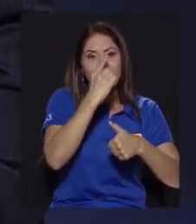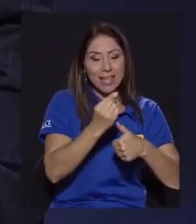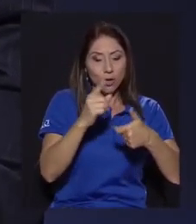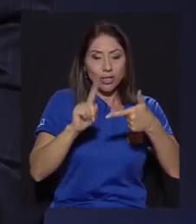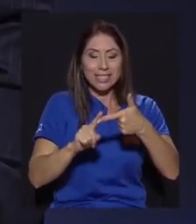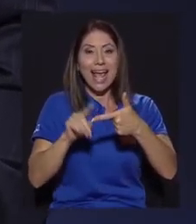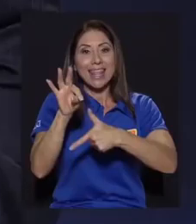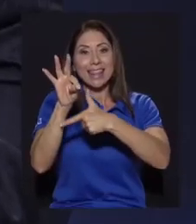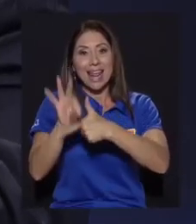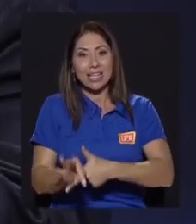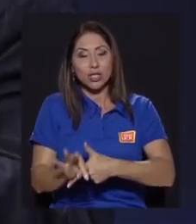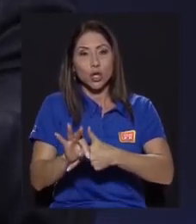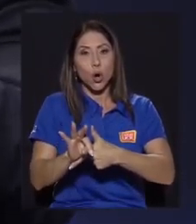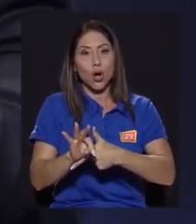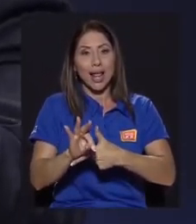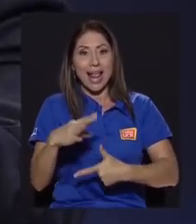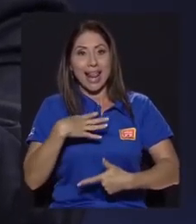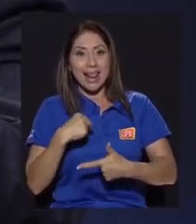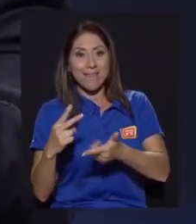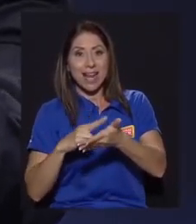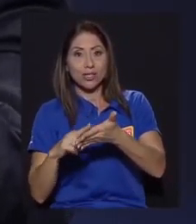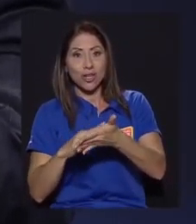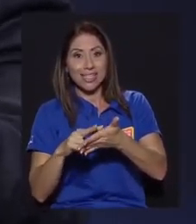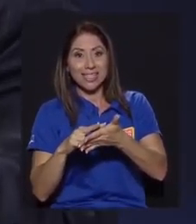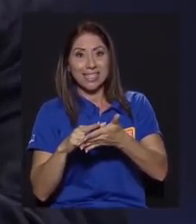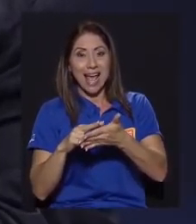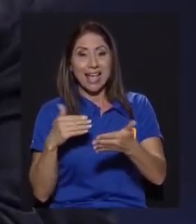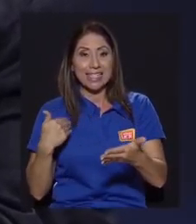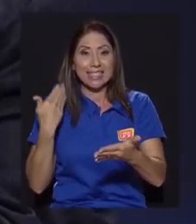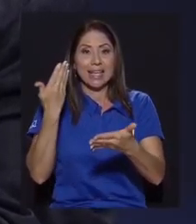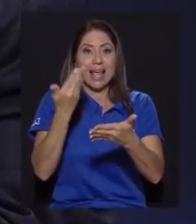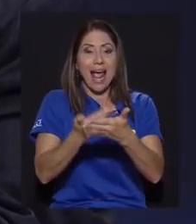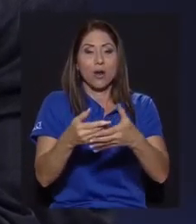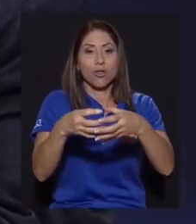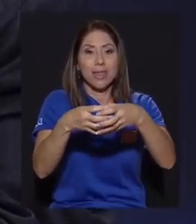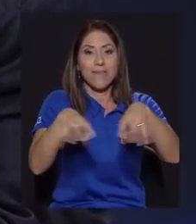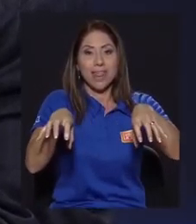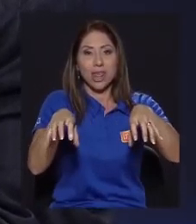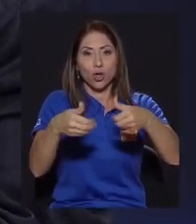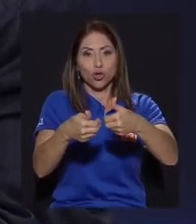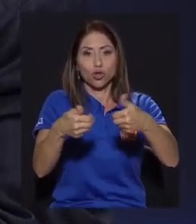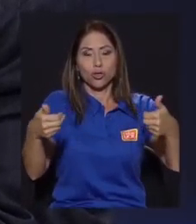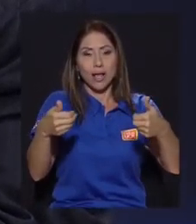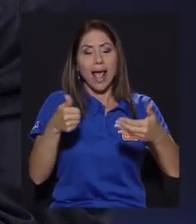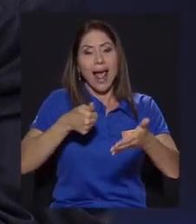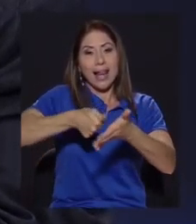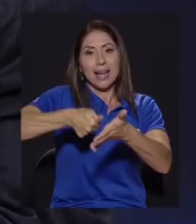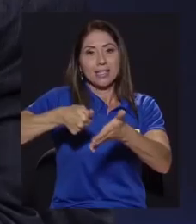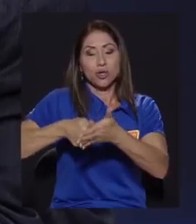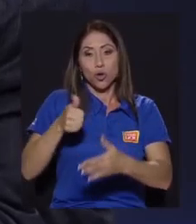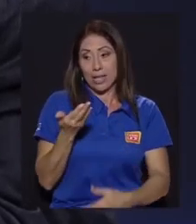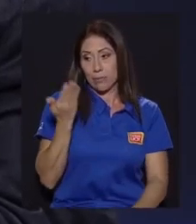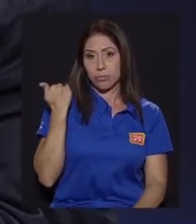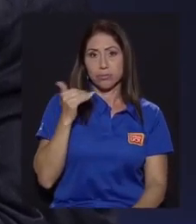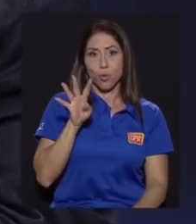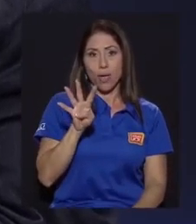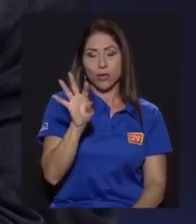tradición liberacionista llegaron divididos elección del 4 de febrero